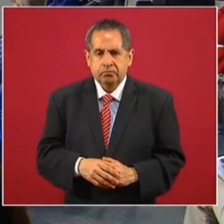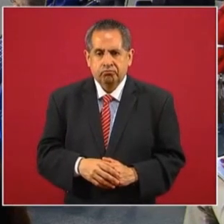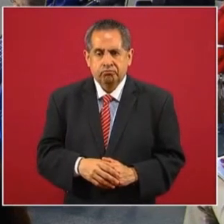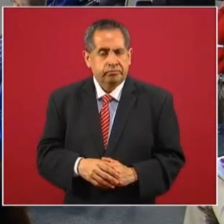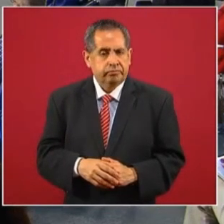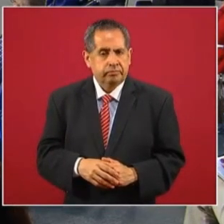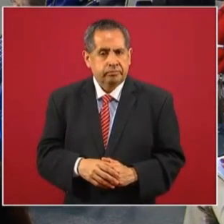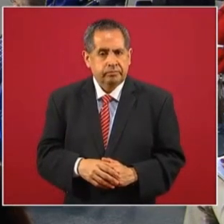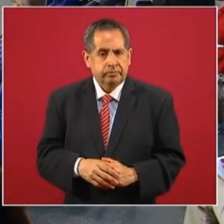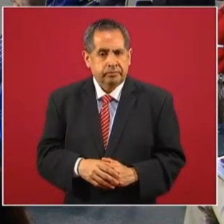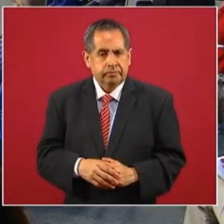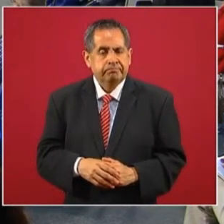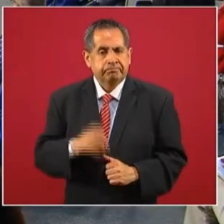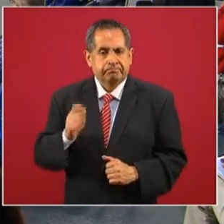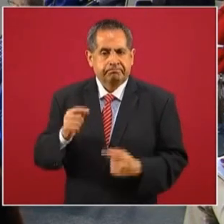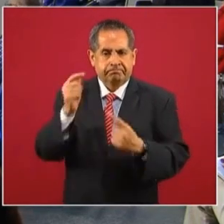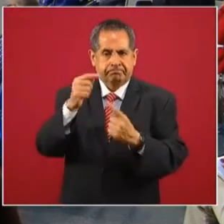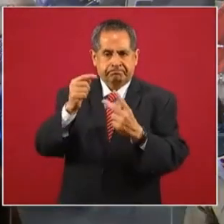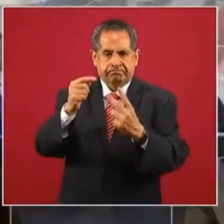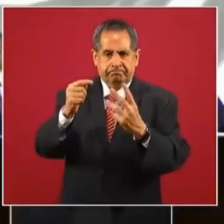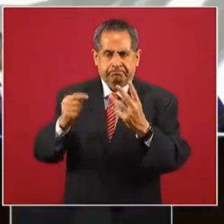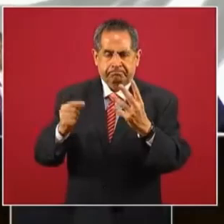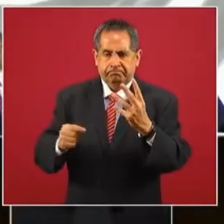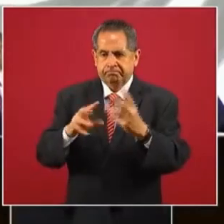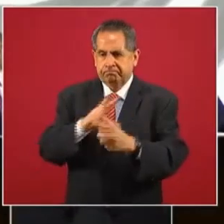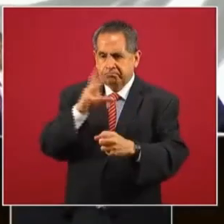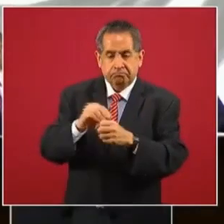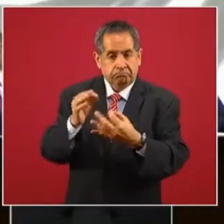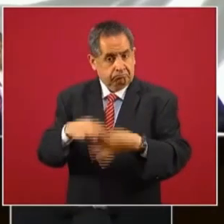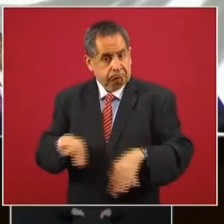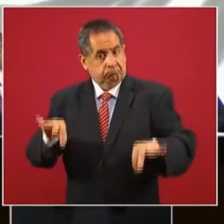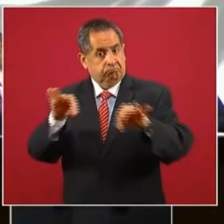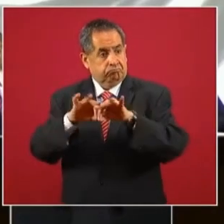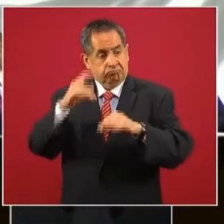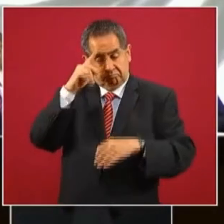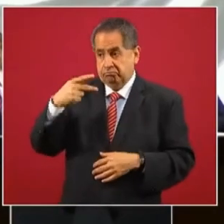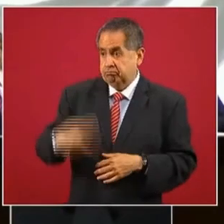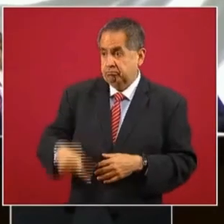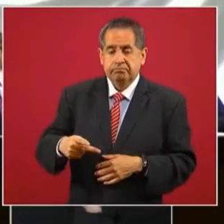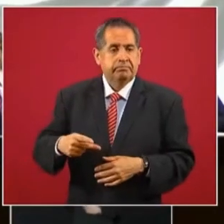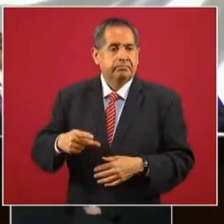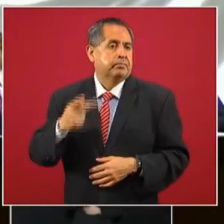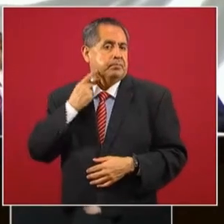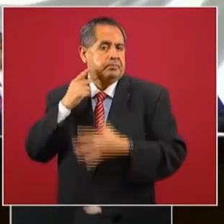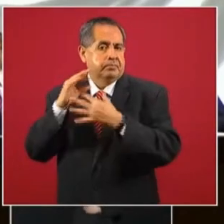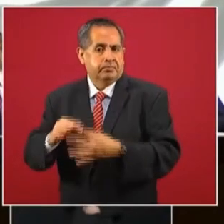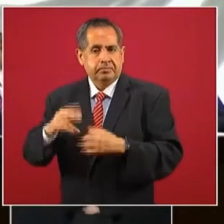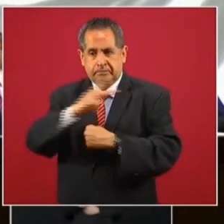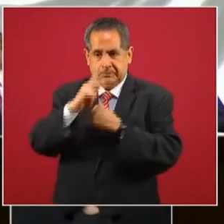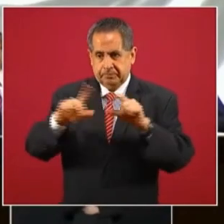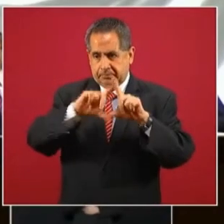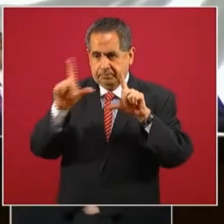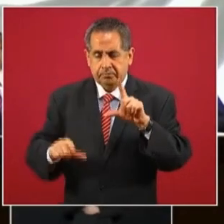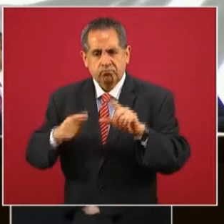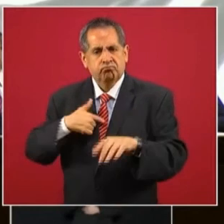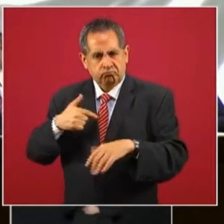como en todos los asuntos de trascendencia para la vida pública del país,